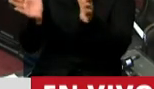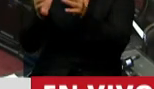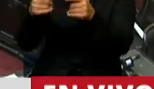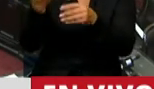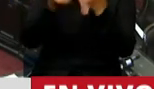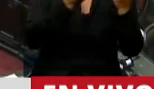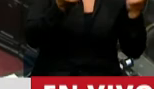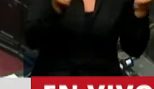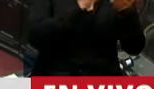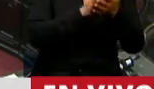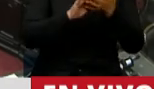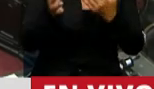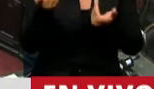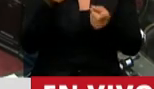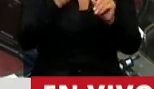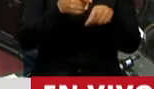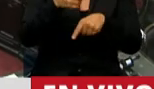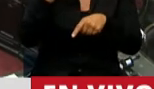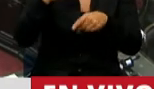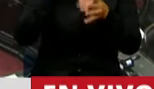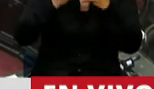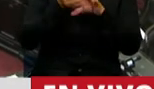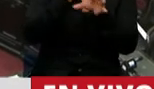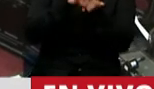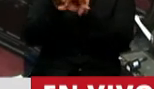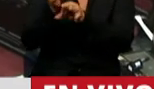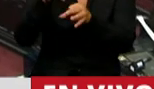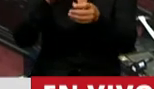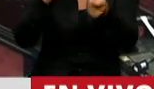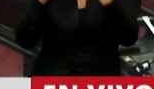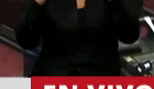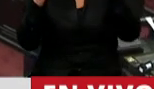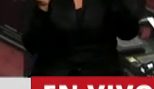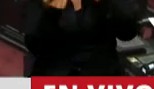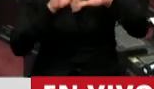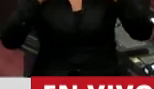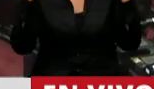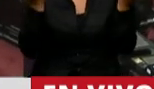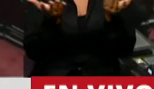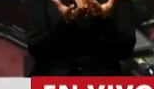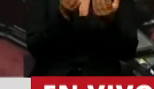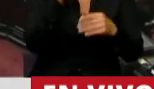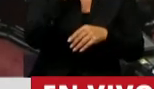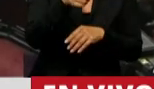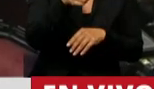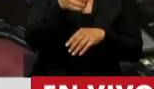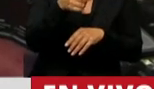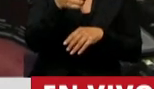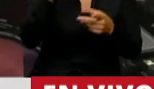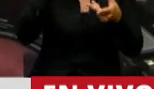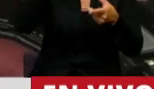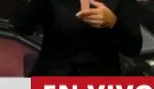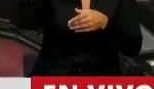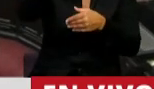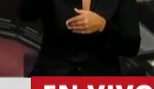de los trayectos educativos que permitan mirar este mundo que está cambiando y mucho más rápidamente de lo que se avizoraba. Y